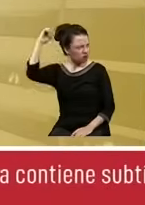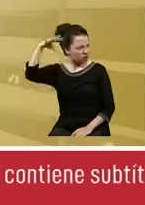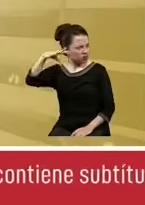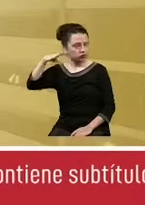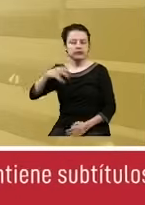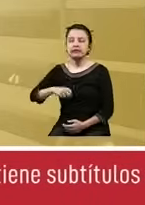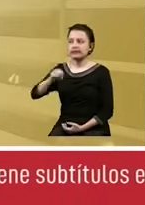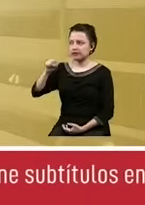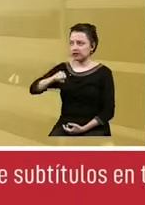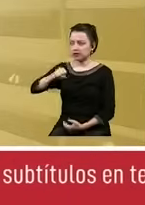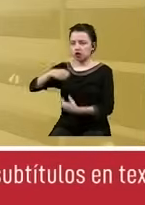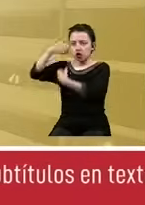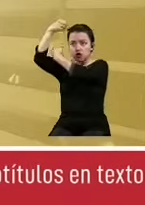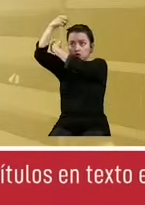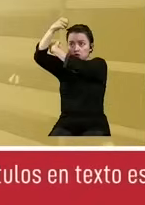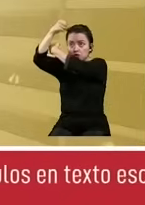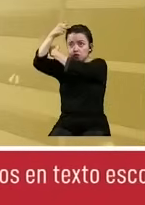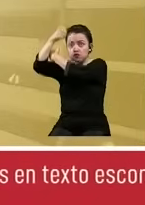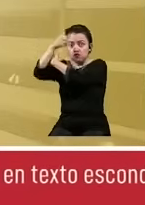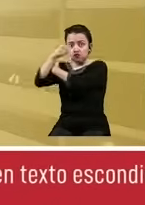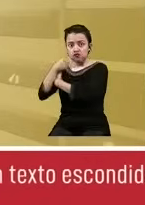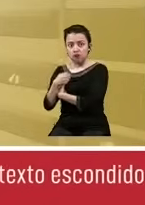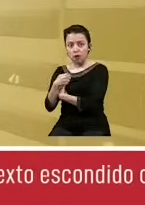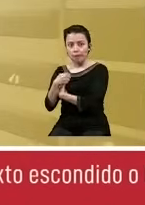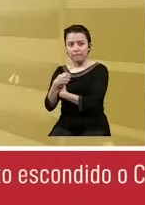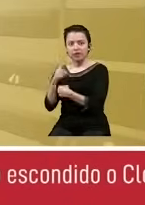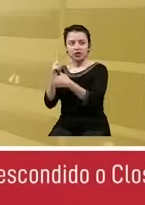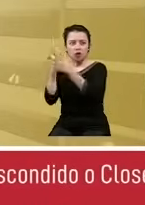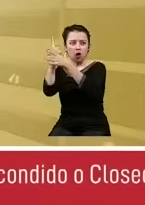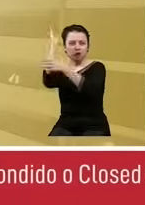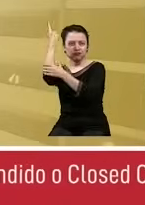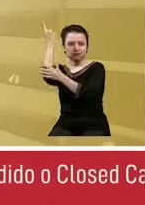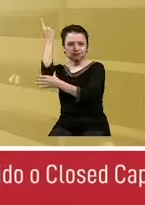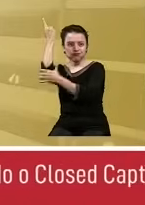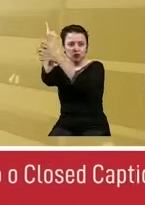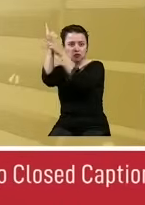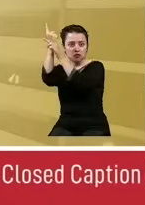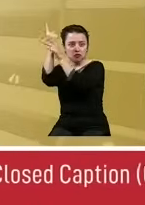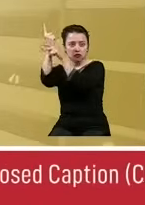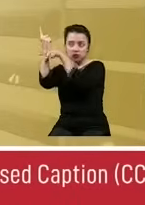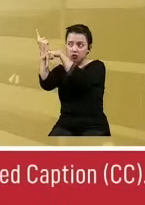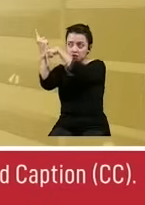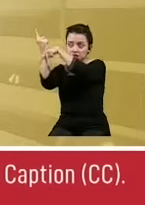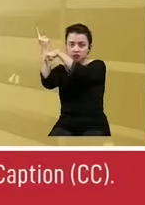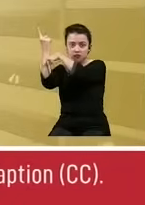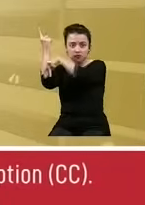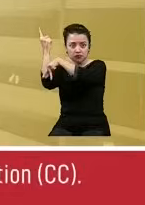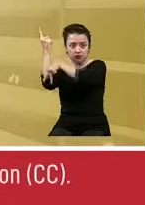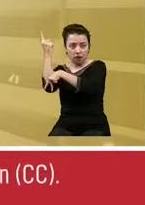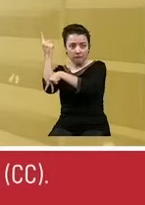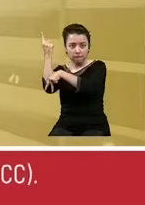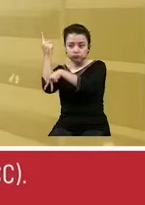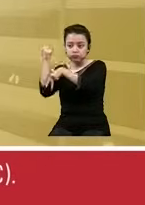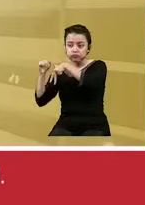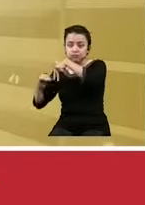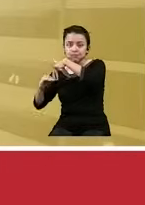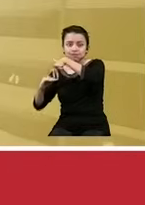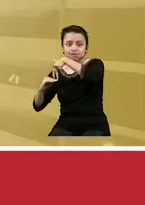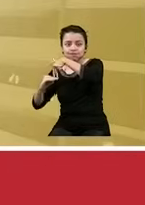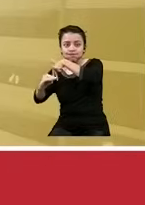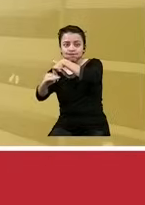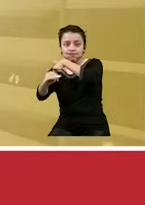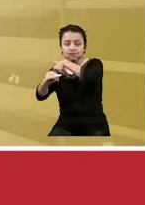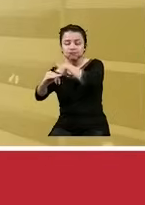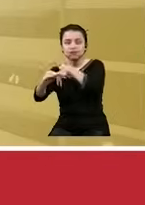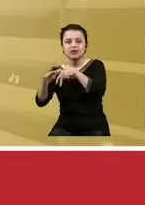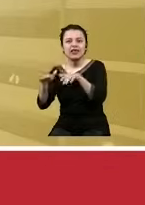caer por el poste y termina encima del techo de una estación de Transmilenio. Y encaja, sí, en el techo del Transmilenio, porque no lo hace